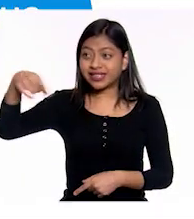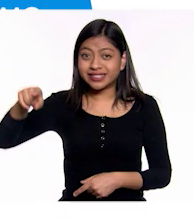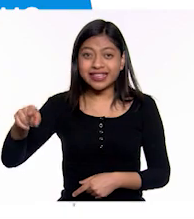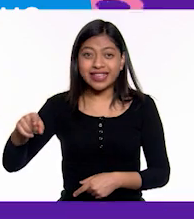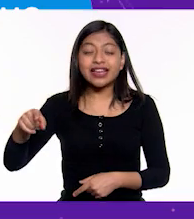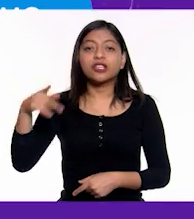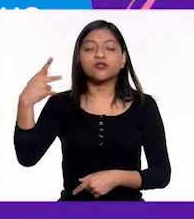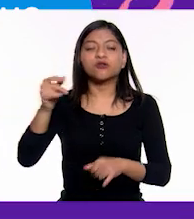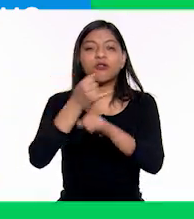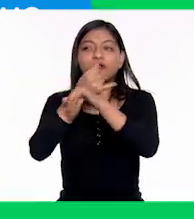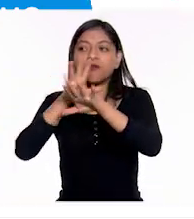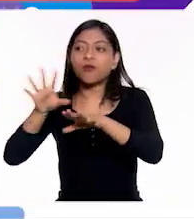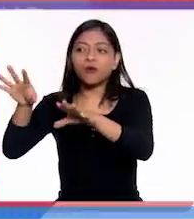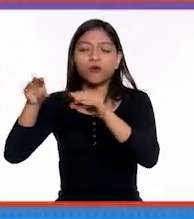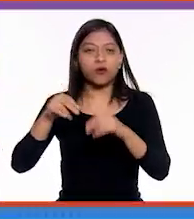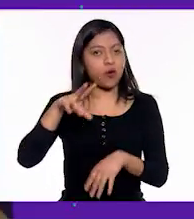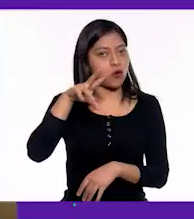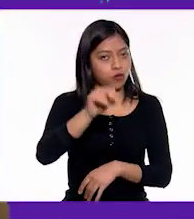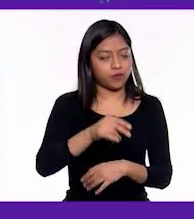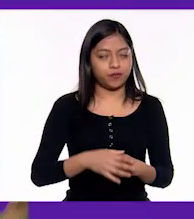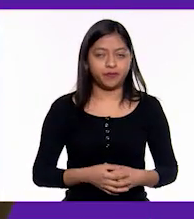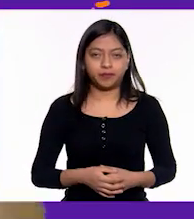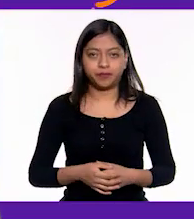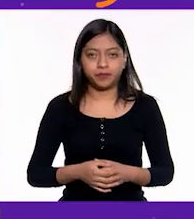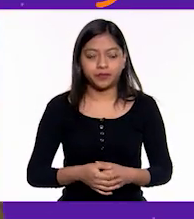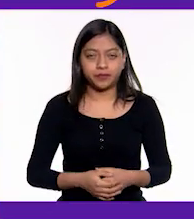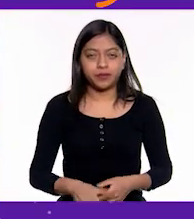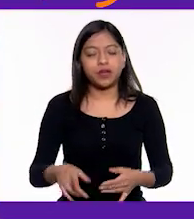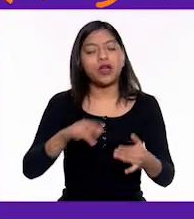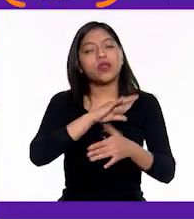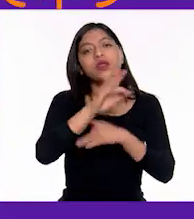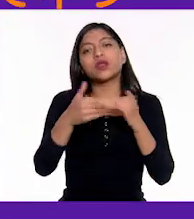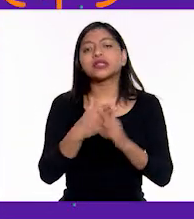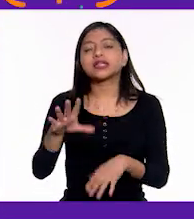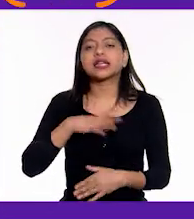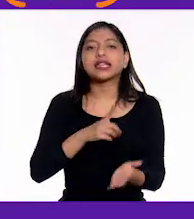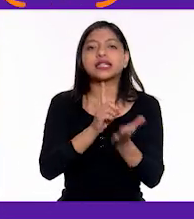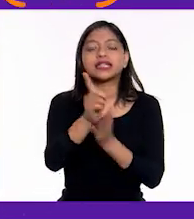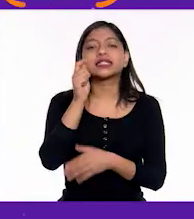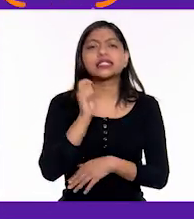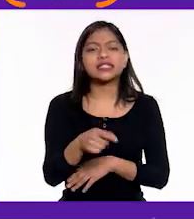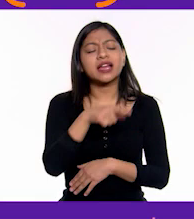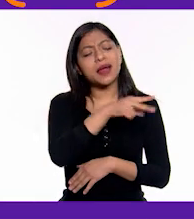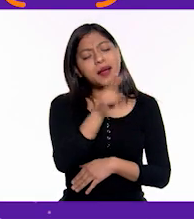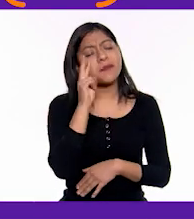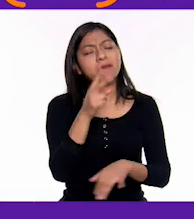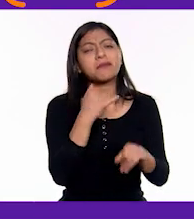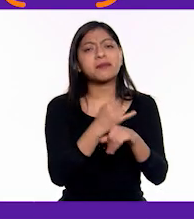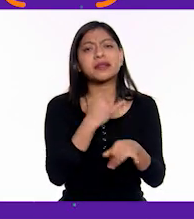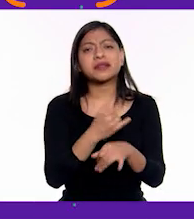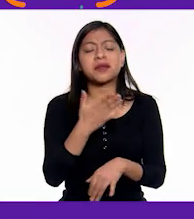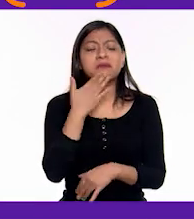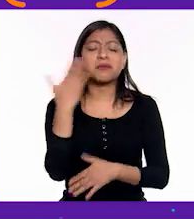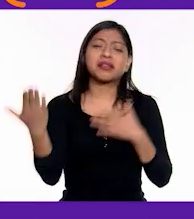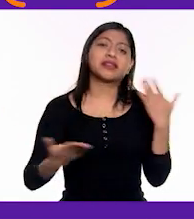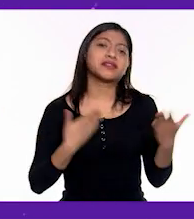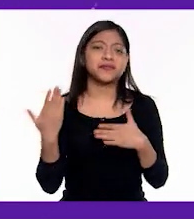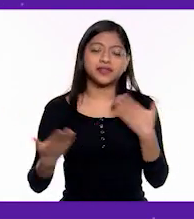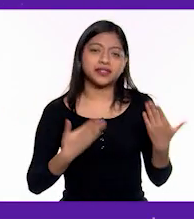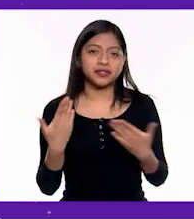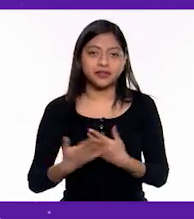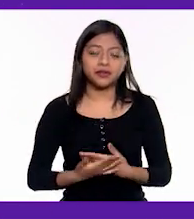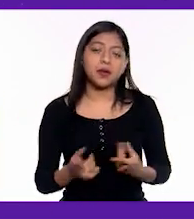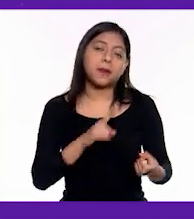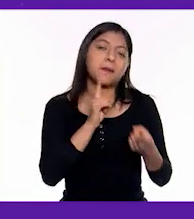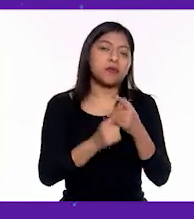gustaría que hicieran con el tuyo. Por último, todos tenemos derecho a disfrutar de los contenidos que nos ofrece el ciberespacio,